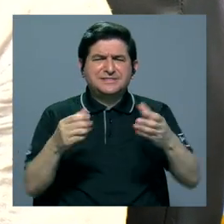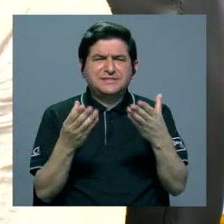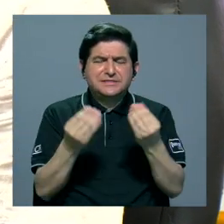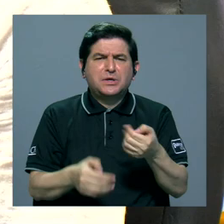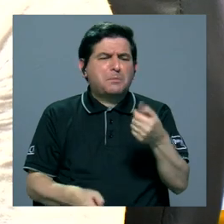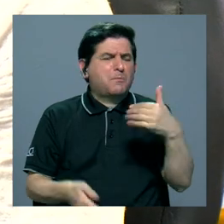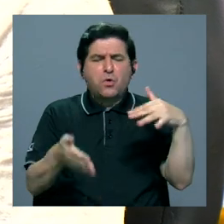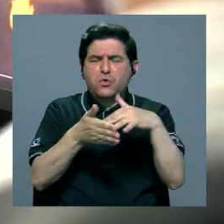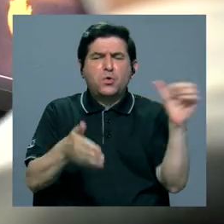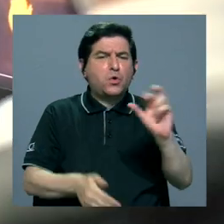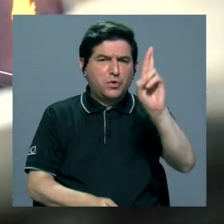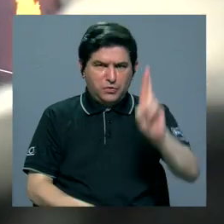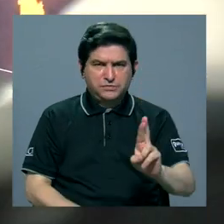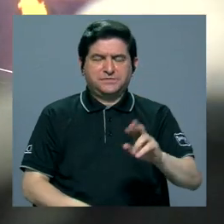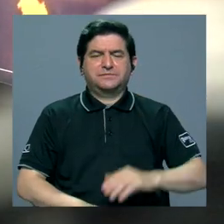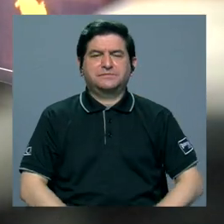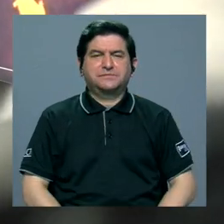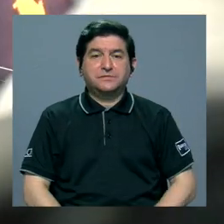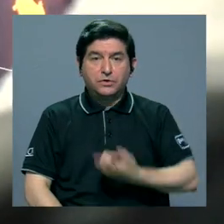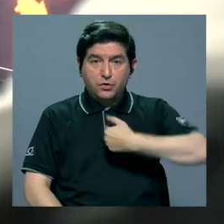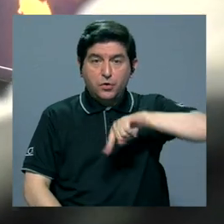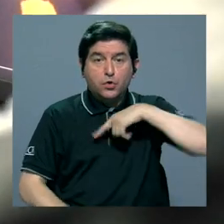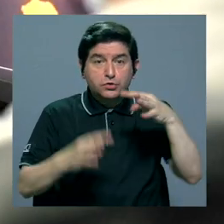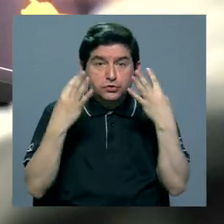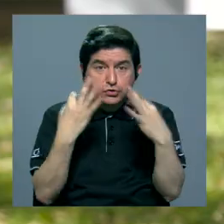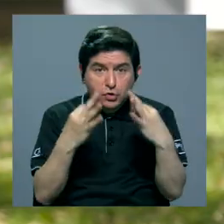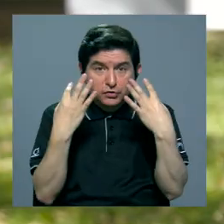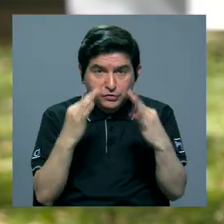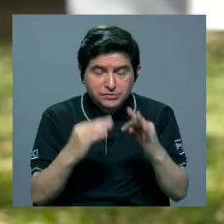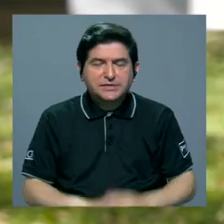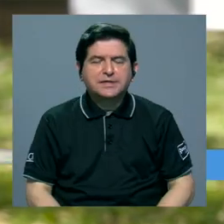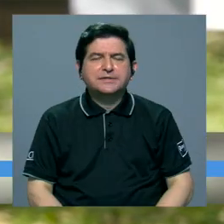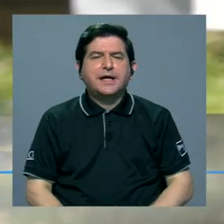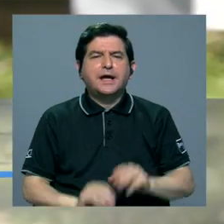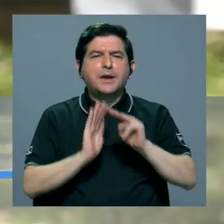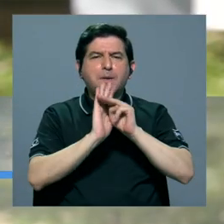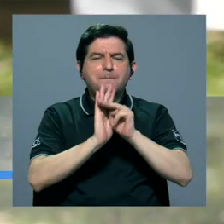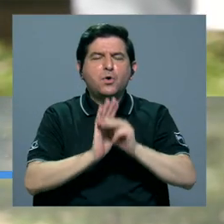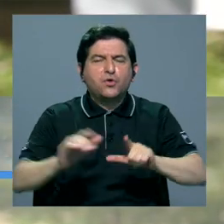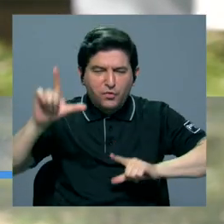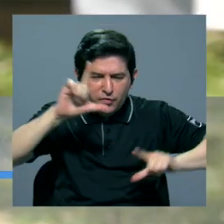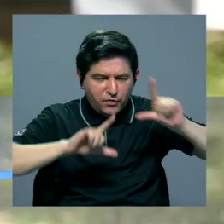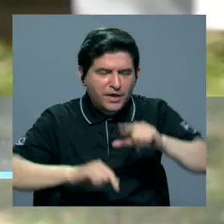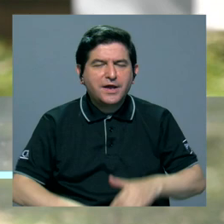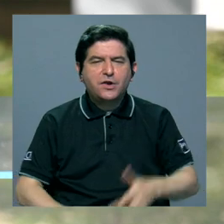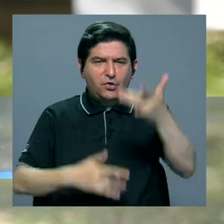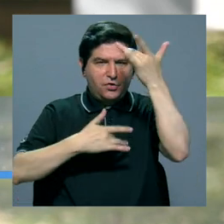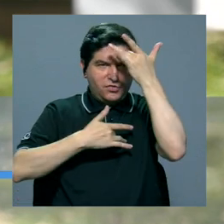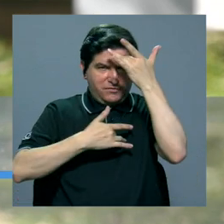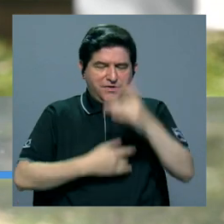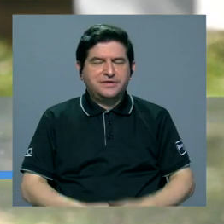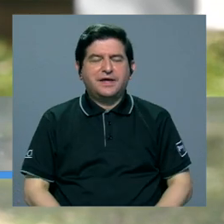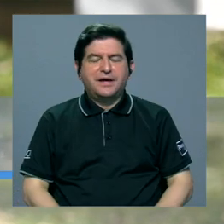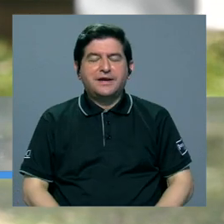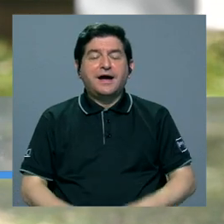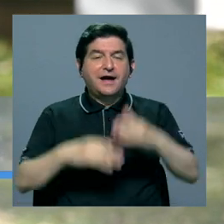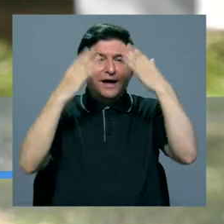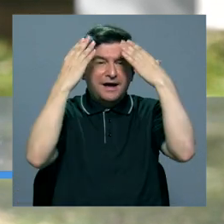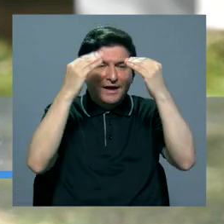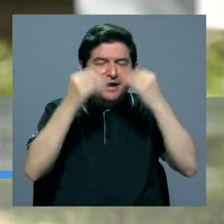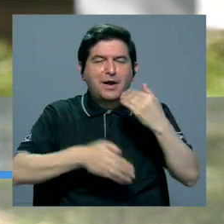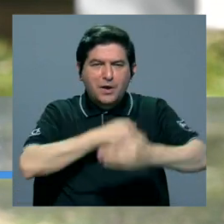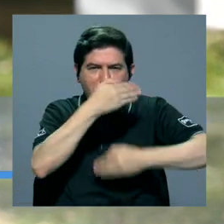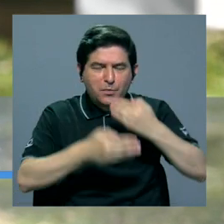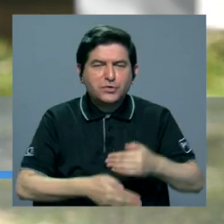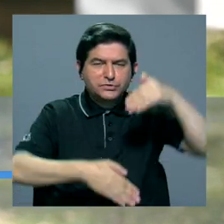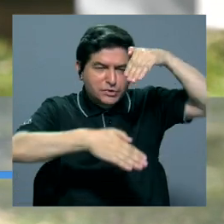poco estudiada en Costa Rica. Estamos tratando de generar un modelo preclínico de la enfermedad que nos dé información sobre los